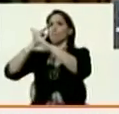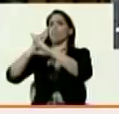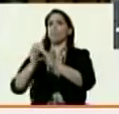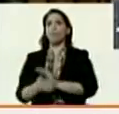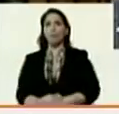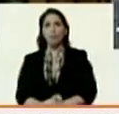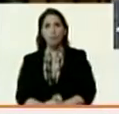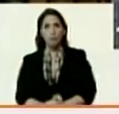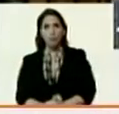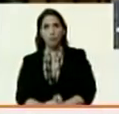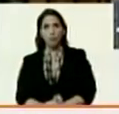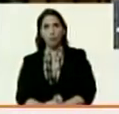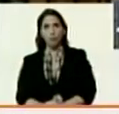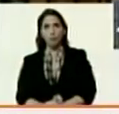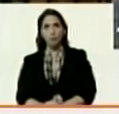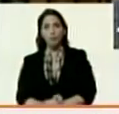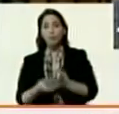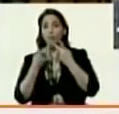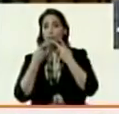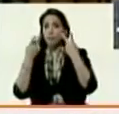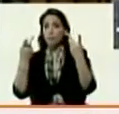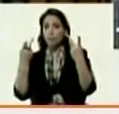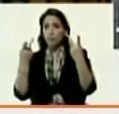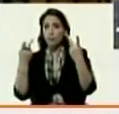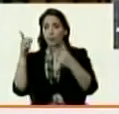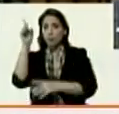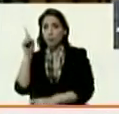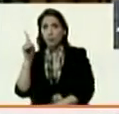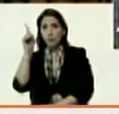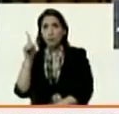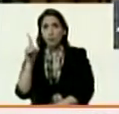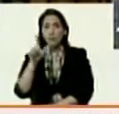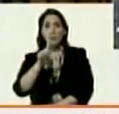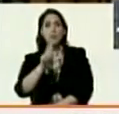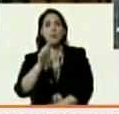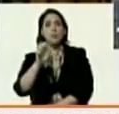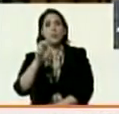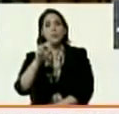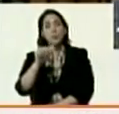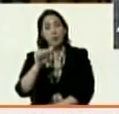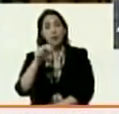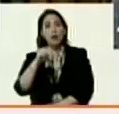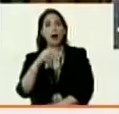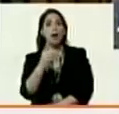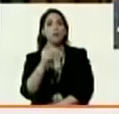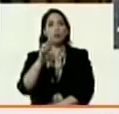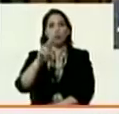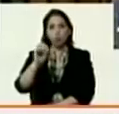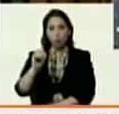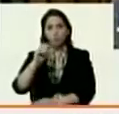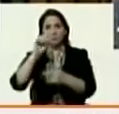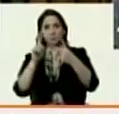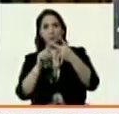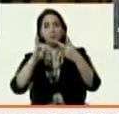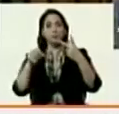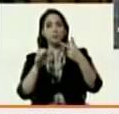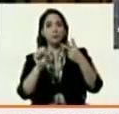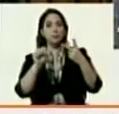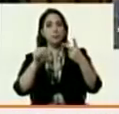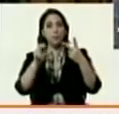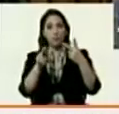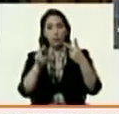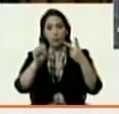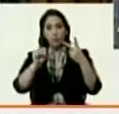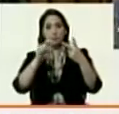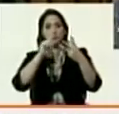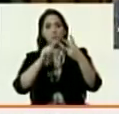cautelar planteada por los diputados Leandro José Domínguez Báez, Jesús Gabriel Peña Navas y